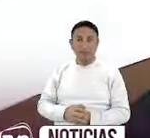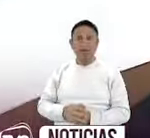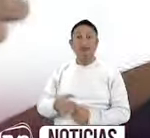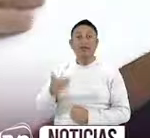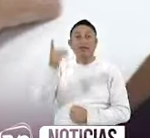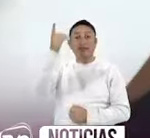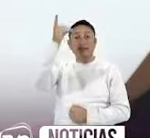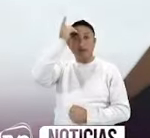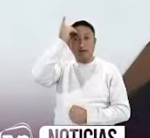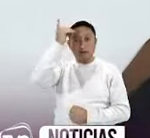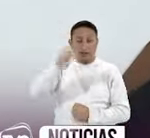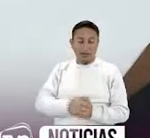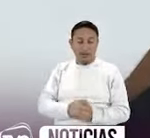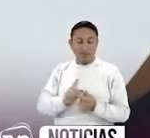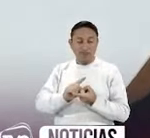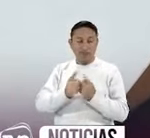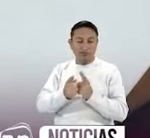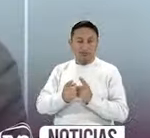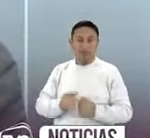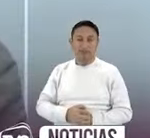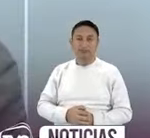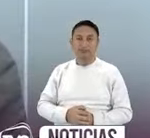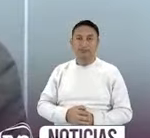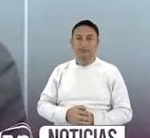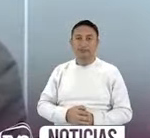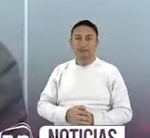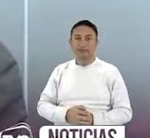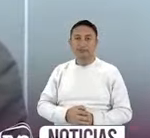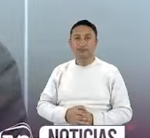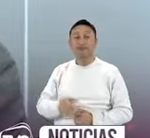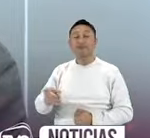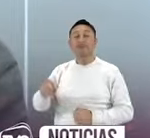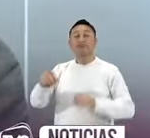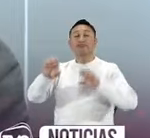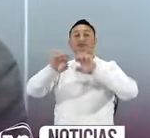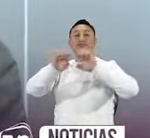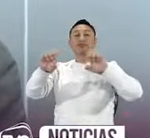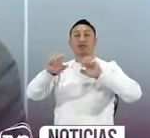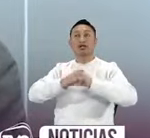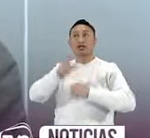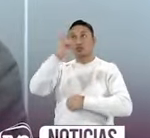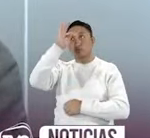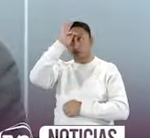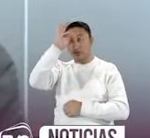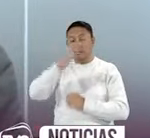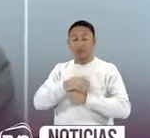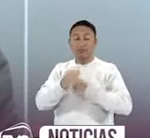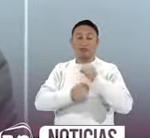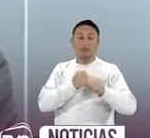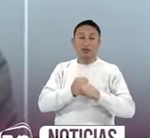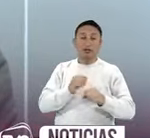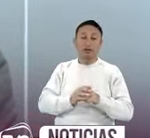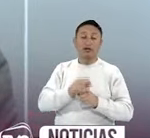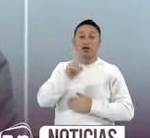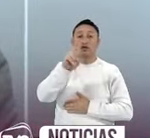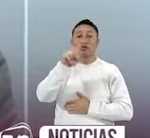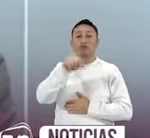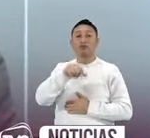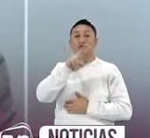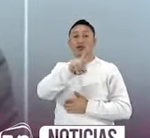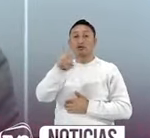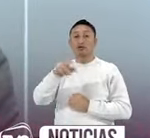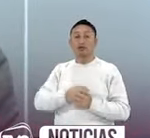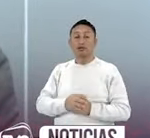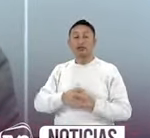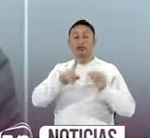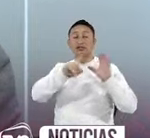de derivaciones. Los prestadores externos en el año 2022 nos facturaron 600 millones de dólares, en el 2023 nos